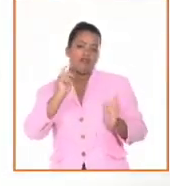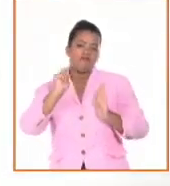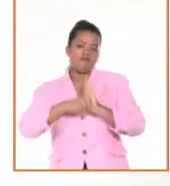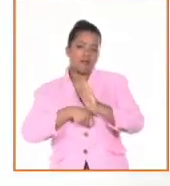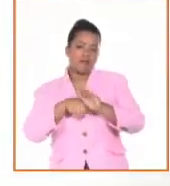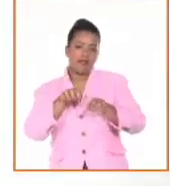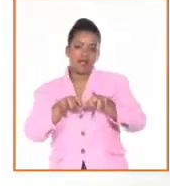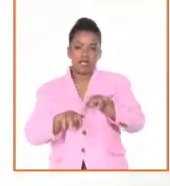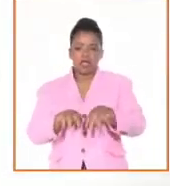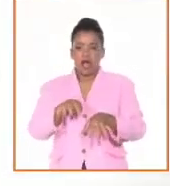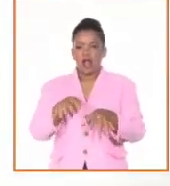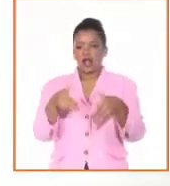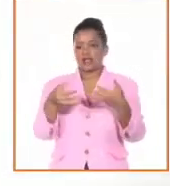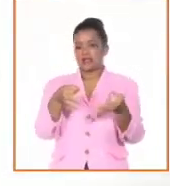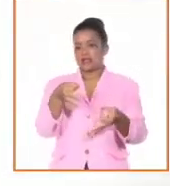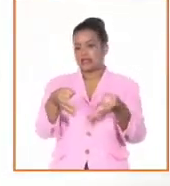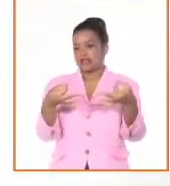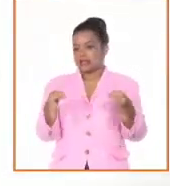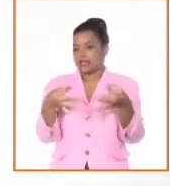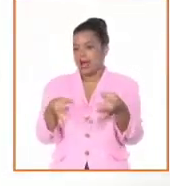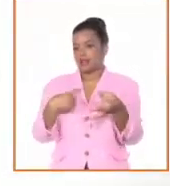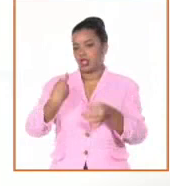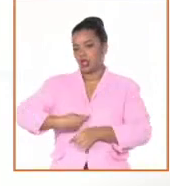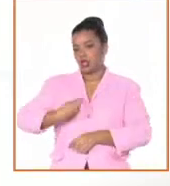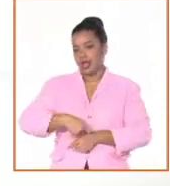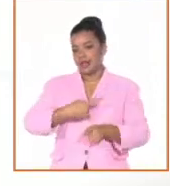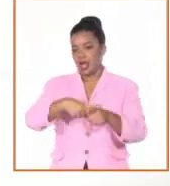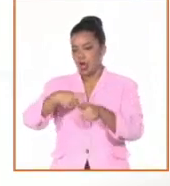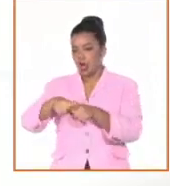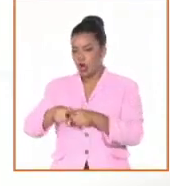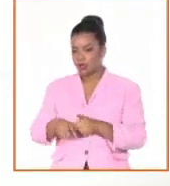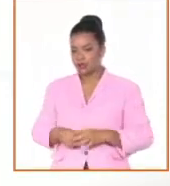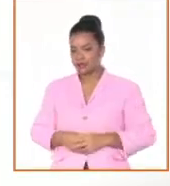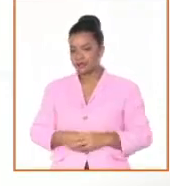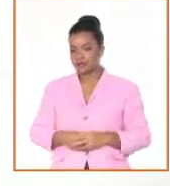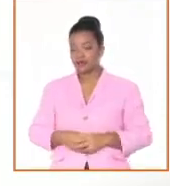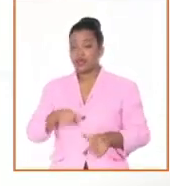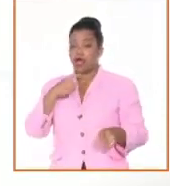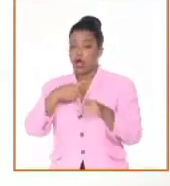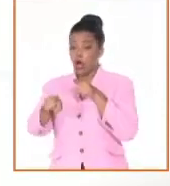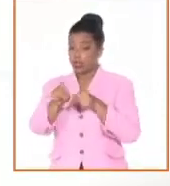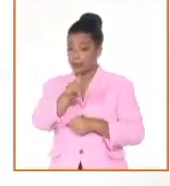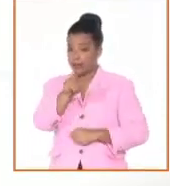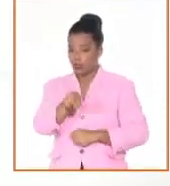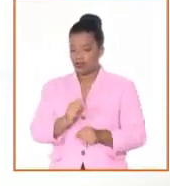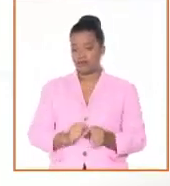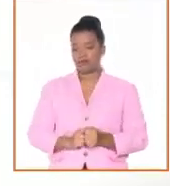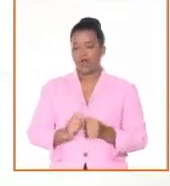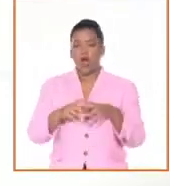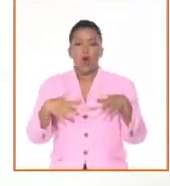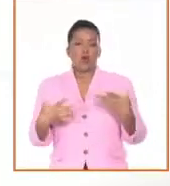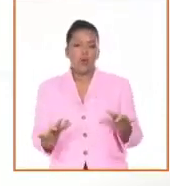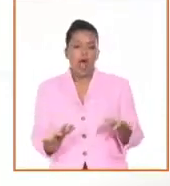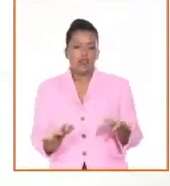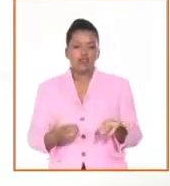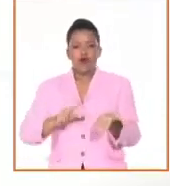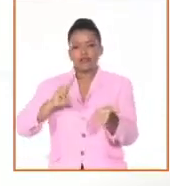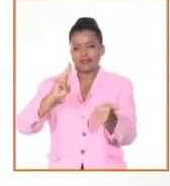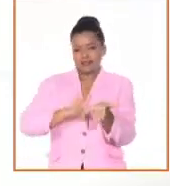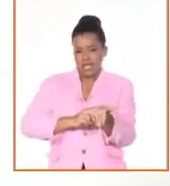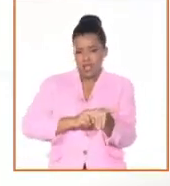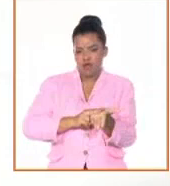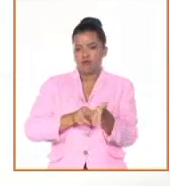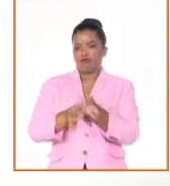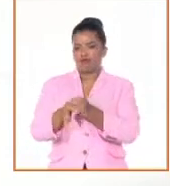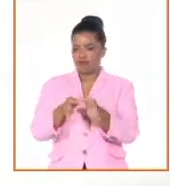trámites de notarías y otros registros Dice Alexis cuando los sellos digitales van a ser